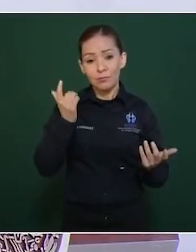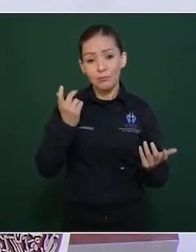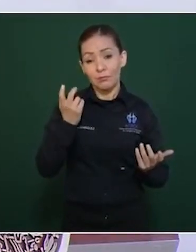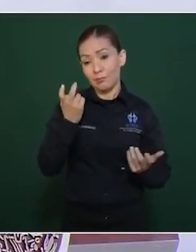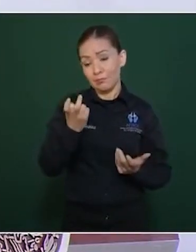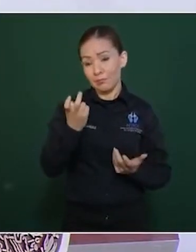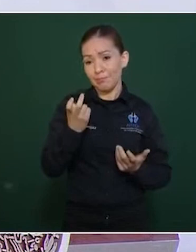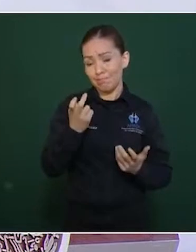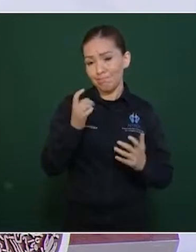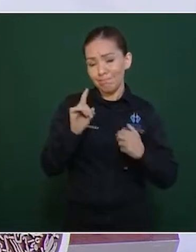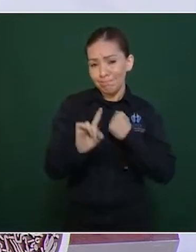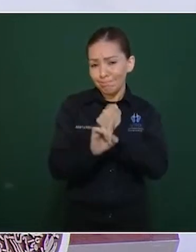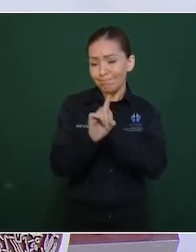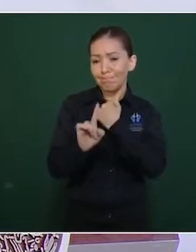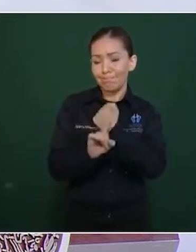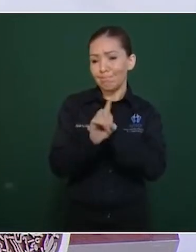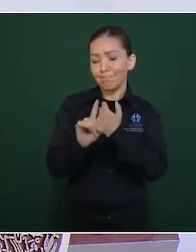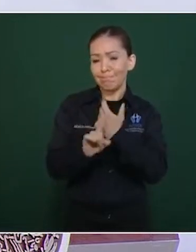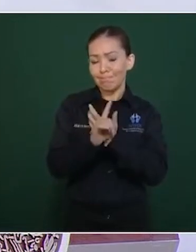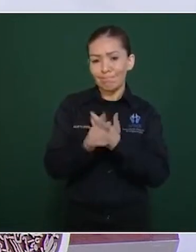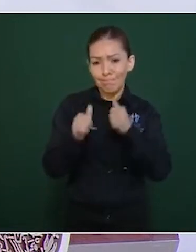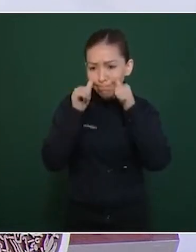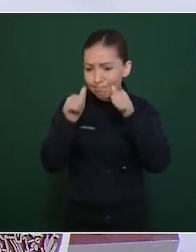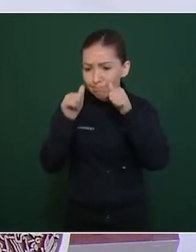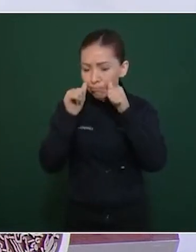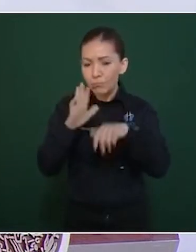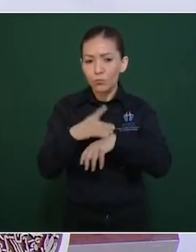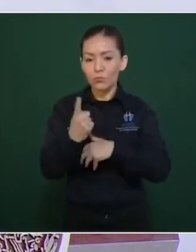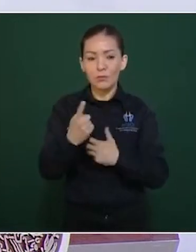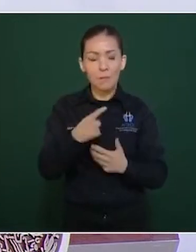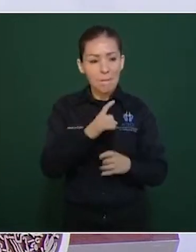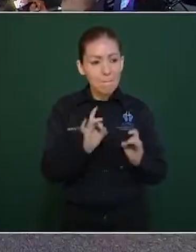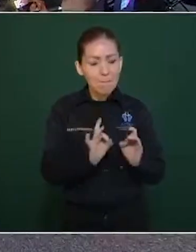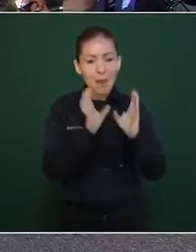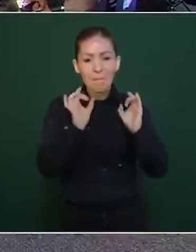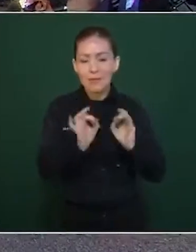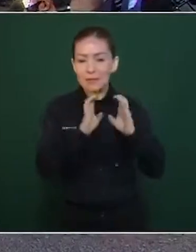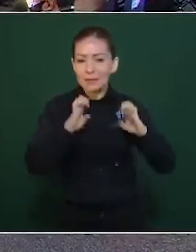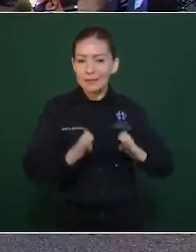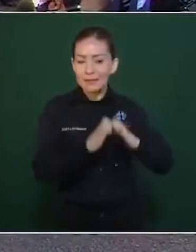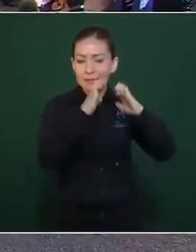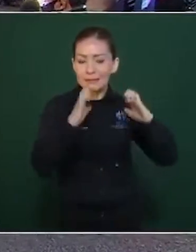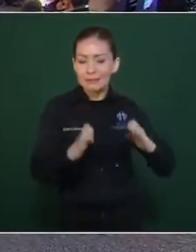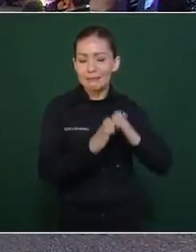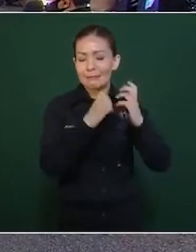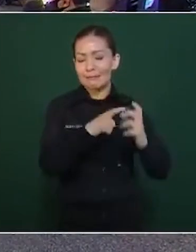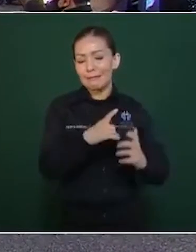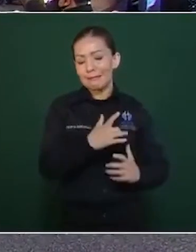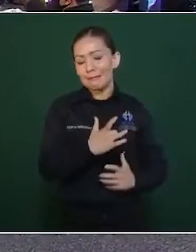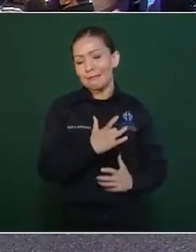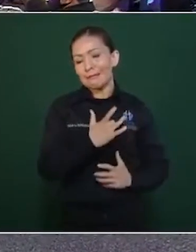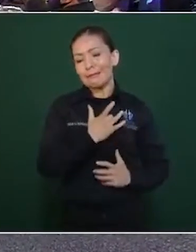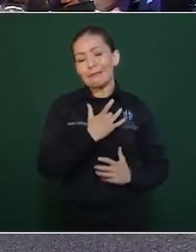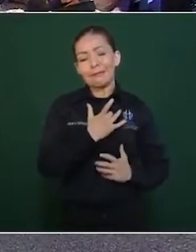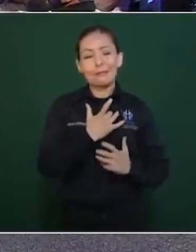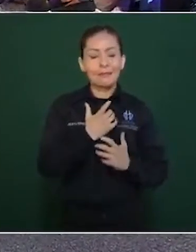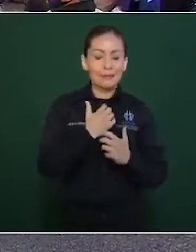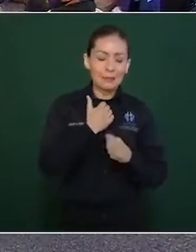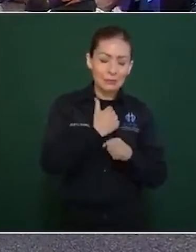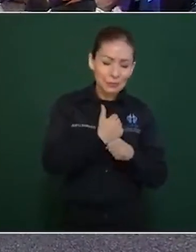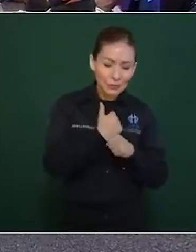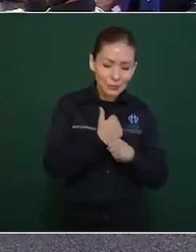desgracias tienen que servir este dolor para que se